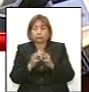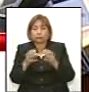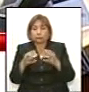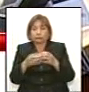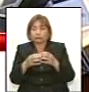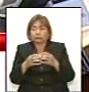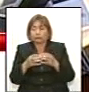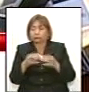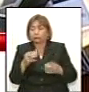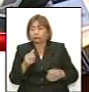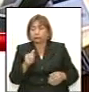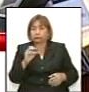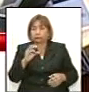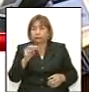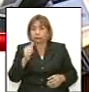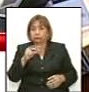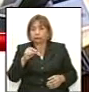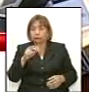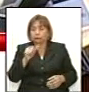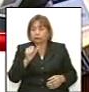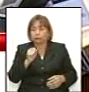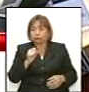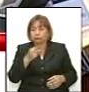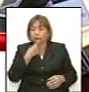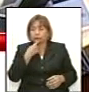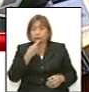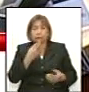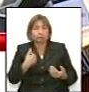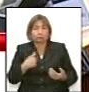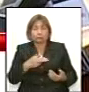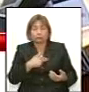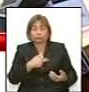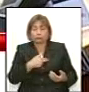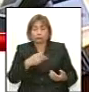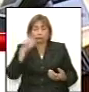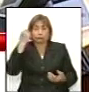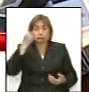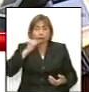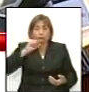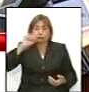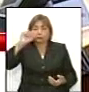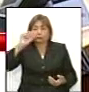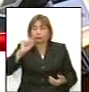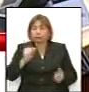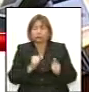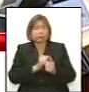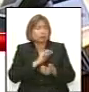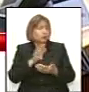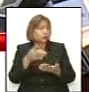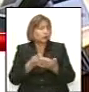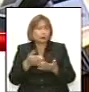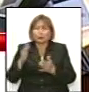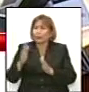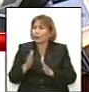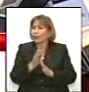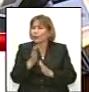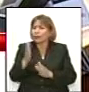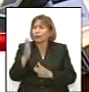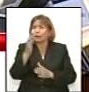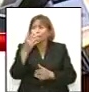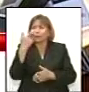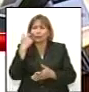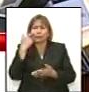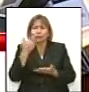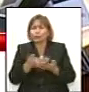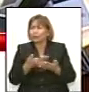alcalde de Canas y, de hecho, nuestro equipo va a viajar junto con el alcalde a hacer todo el circuito de identificación